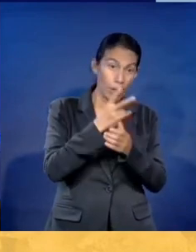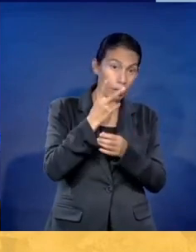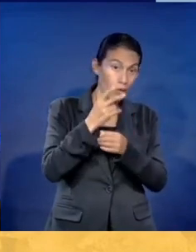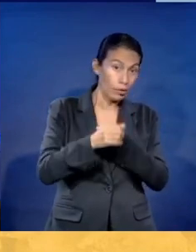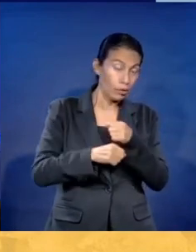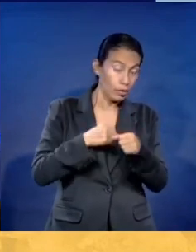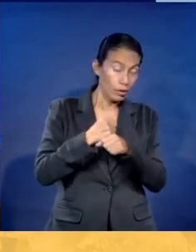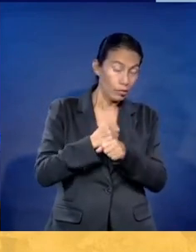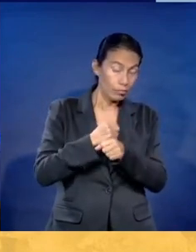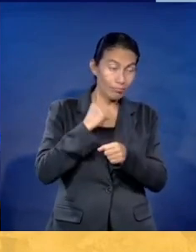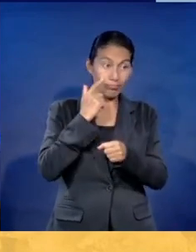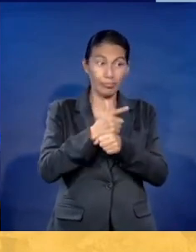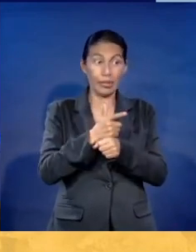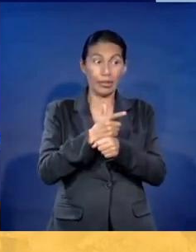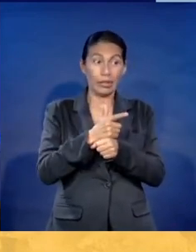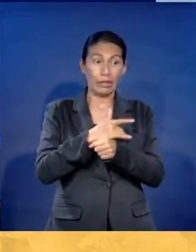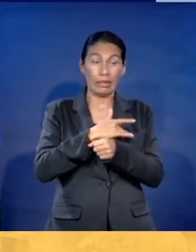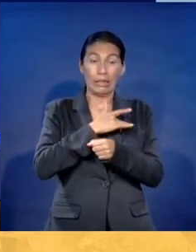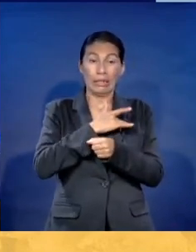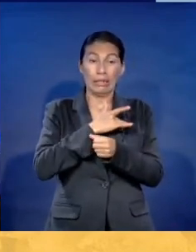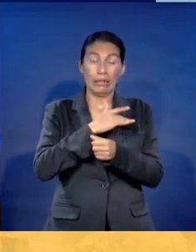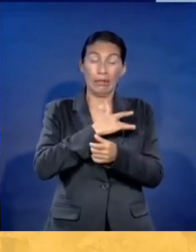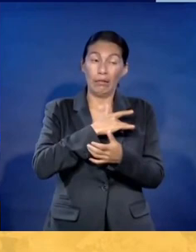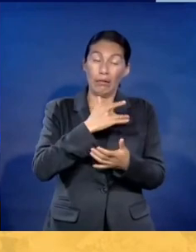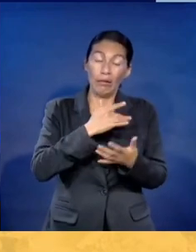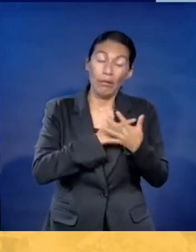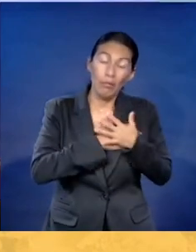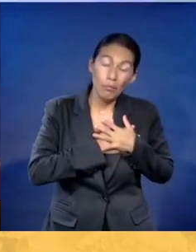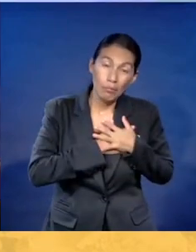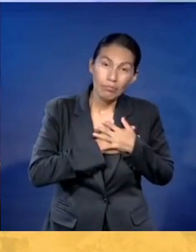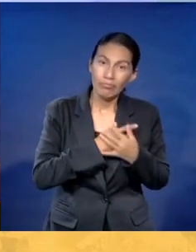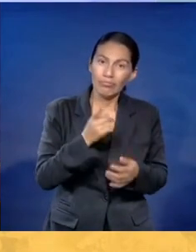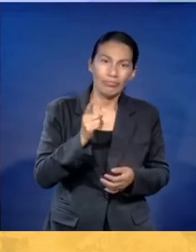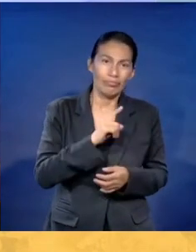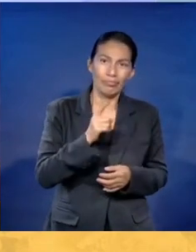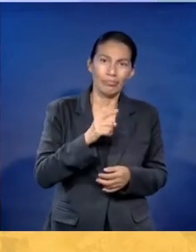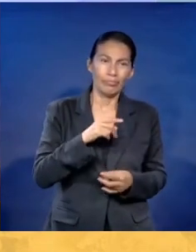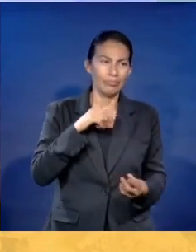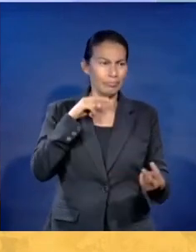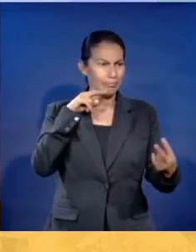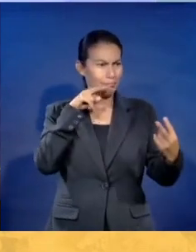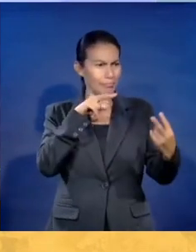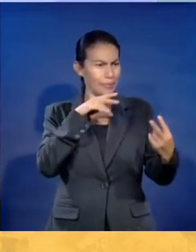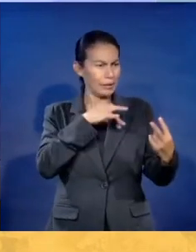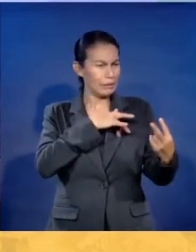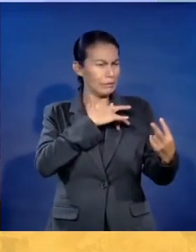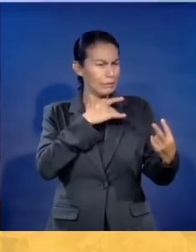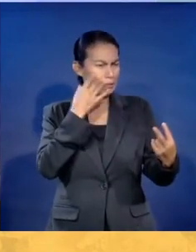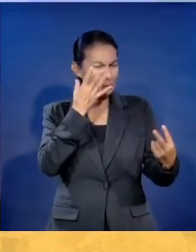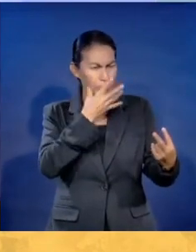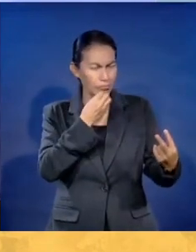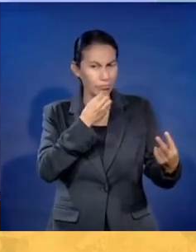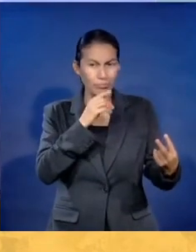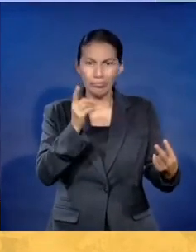día descubres que no sientes nada ya no sudas cuando la ves ya no sientes bonito ya estar ahí pues ya ya es como